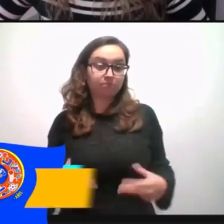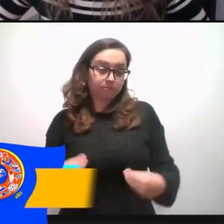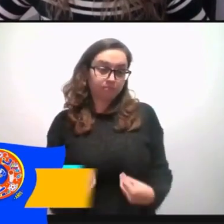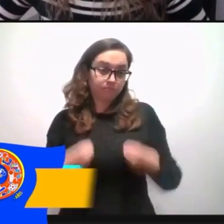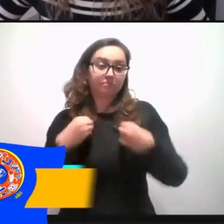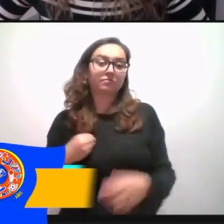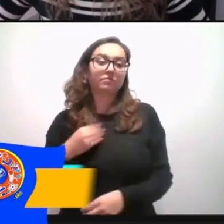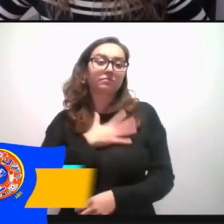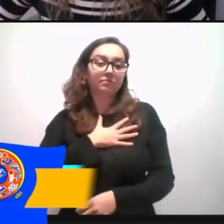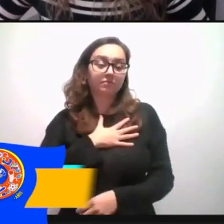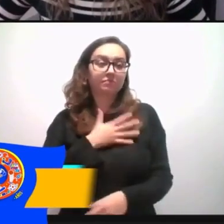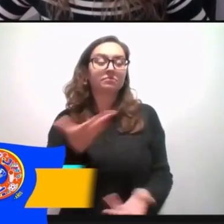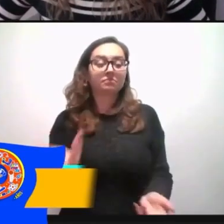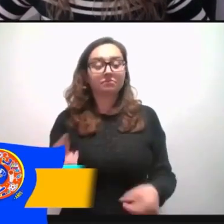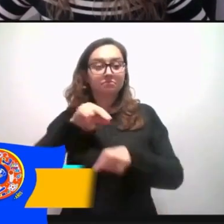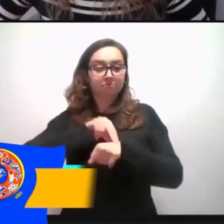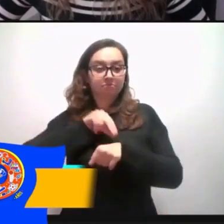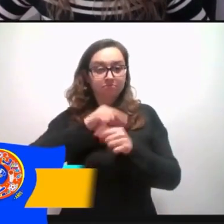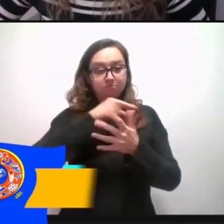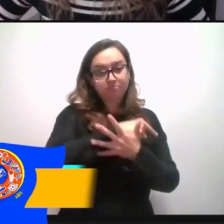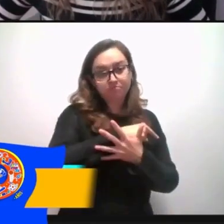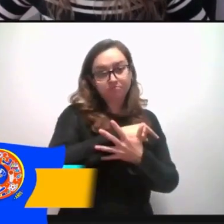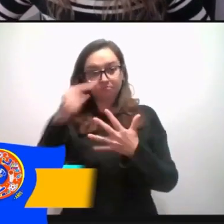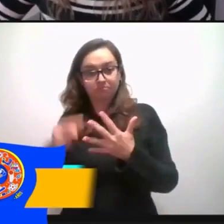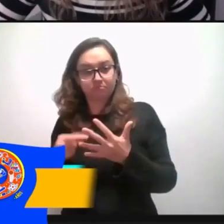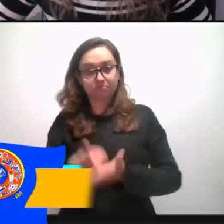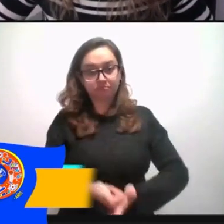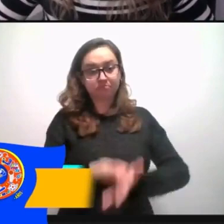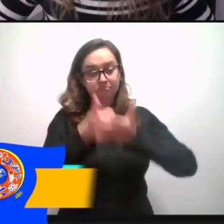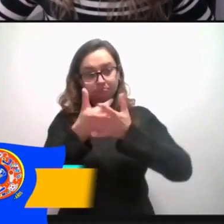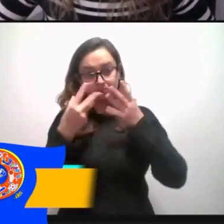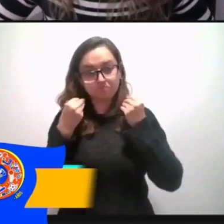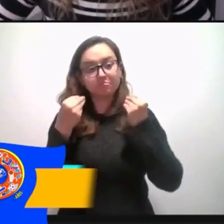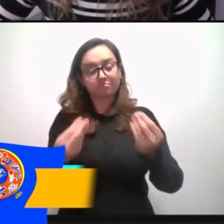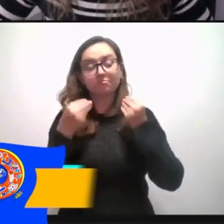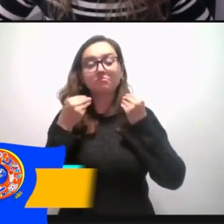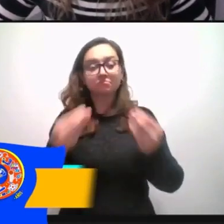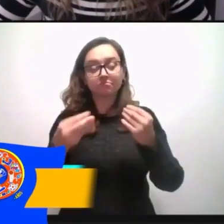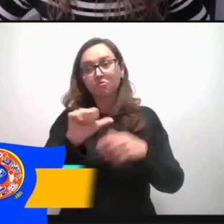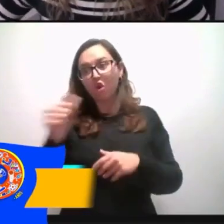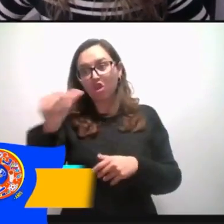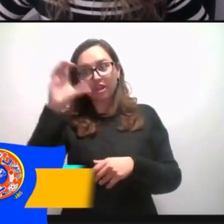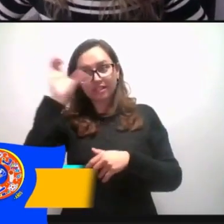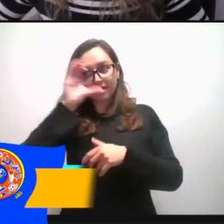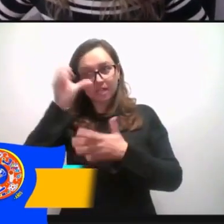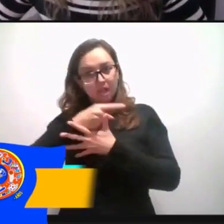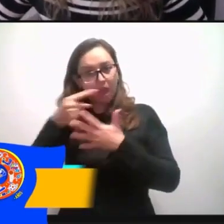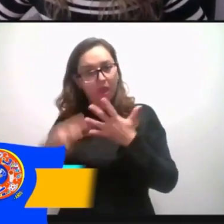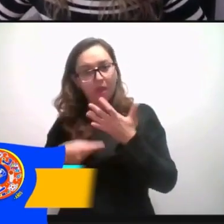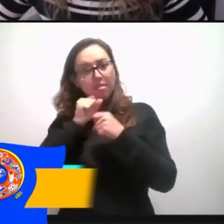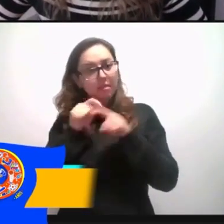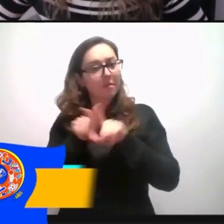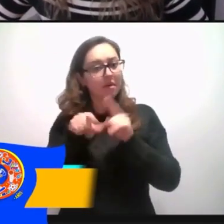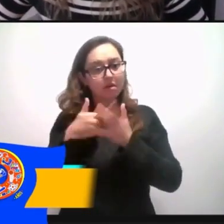de la medicina y de otras ciencias, y todas en la intención de lograr una